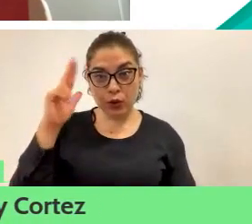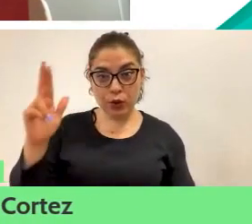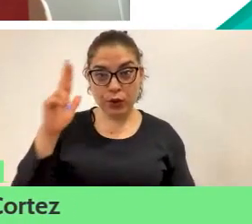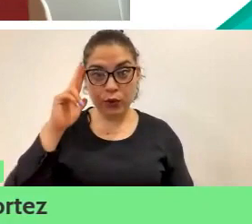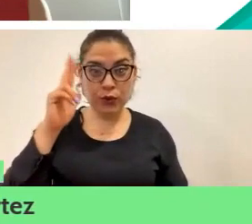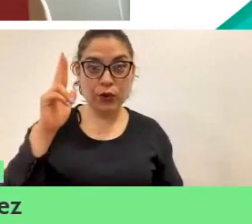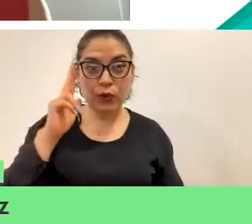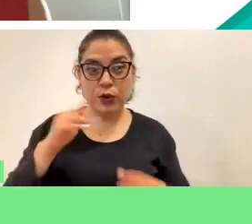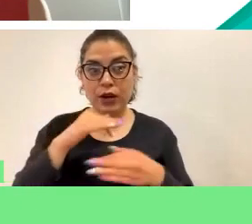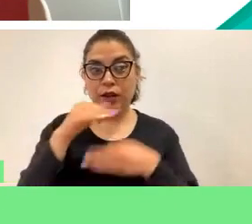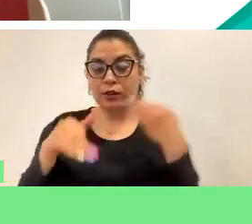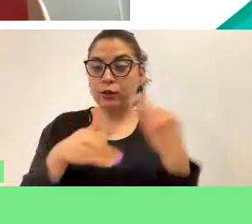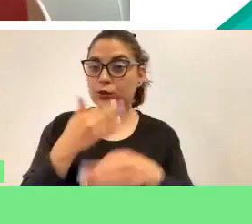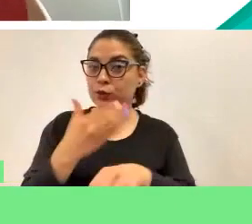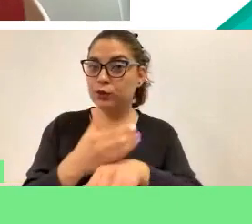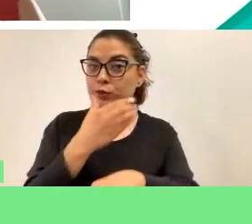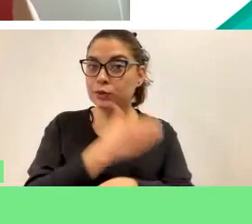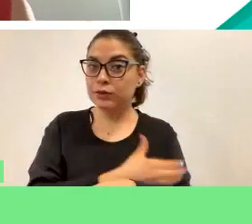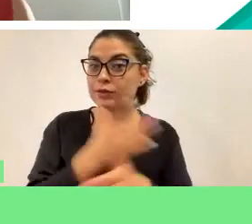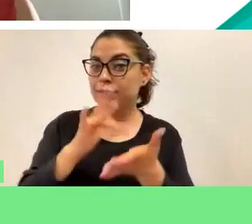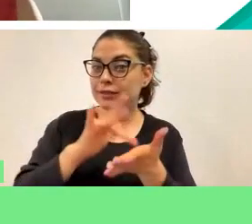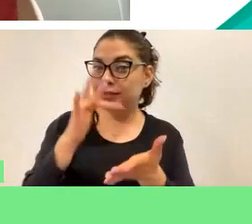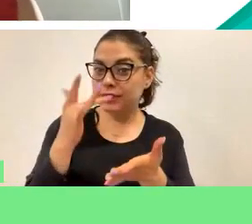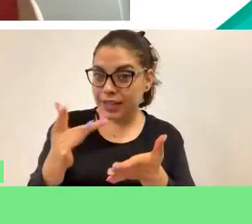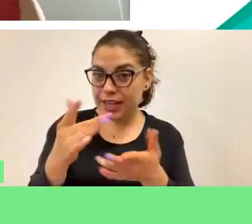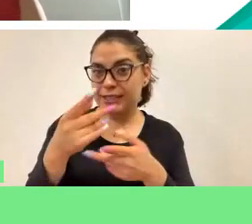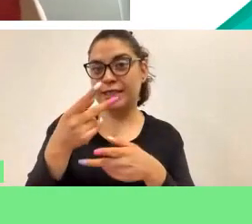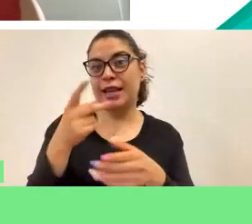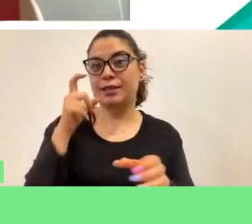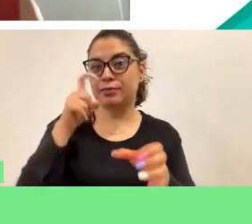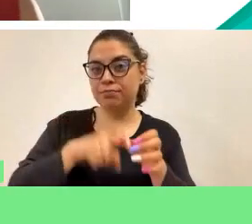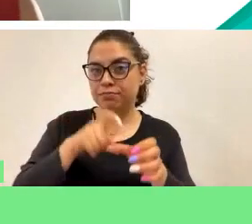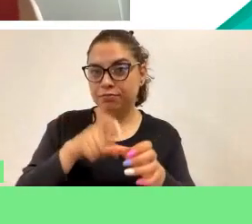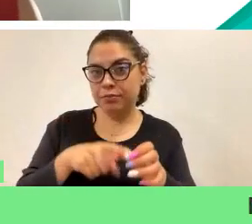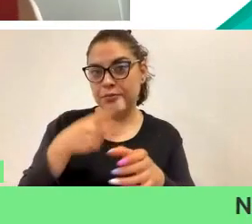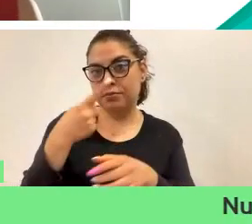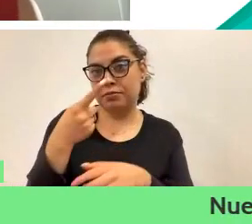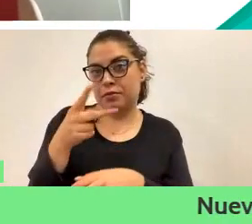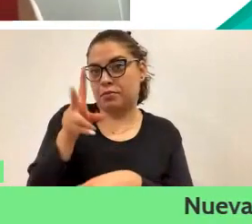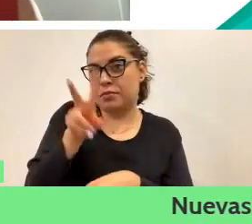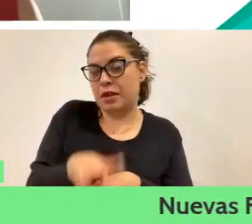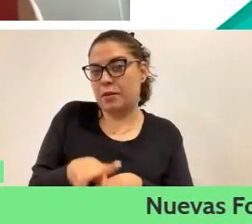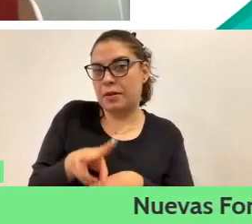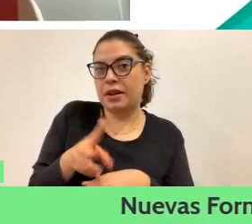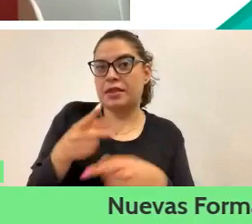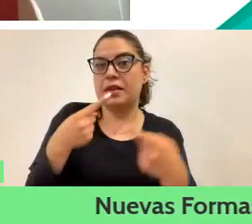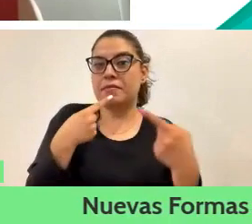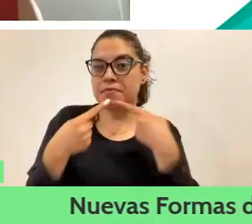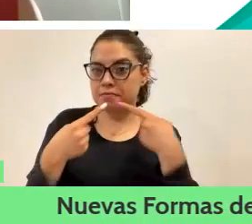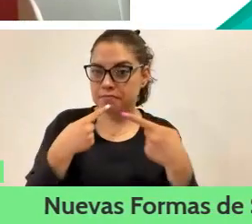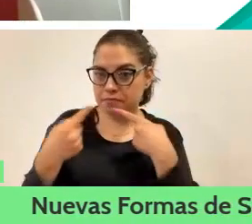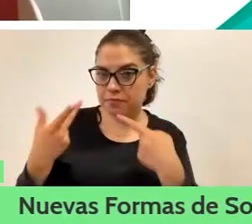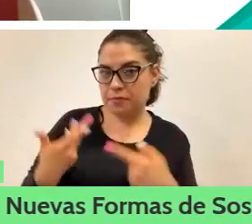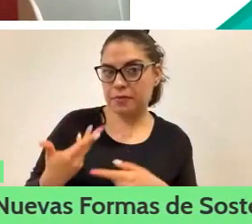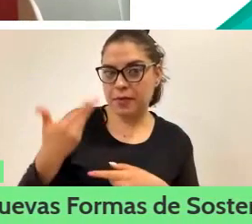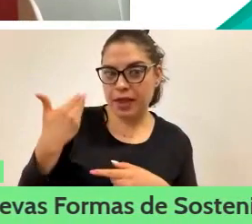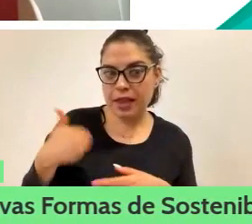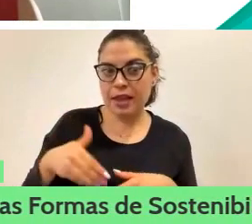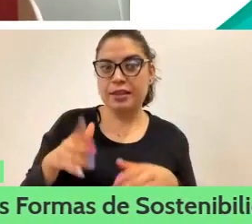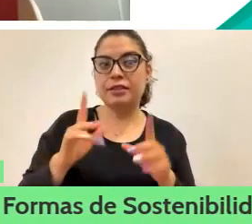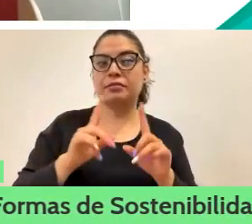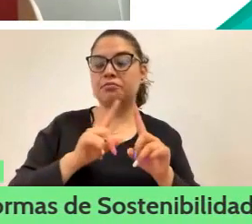gracias por estar acá. Estamos, bueno, compartiendo un evento muy lindo con las charlas anteriores y todo lo que venimos